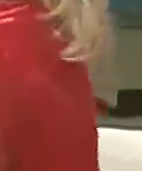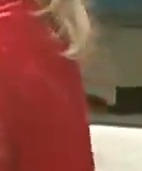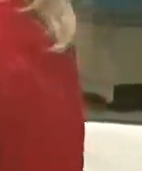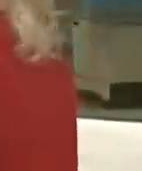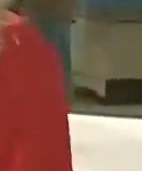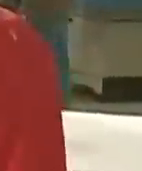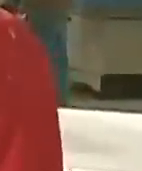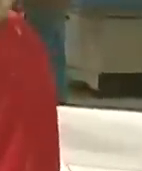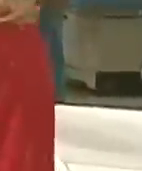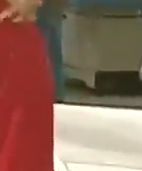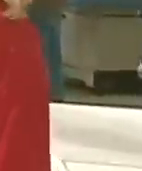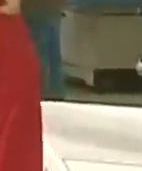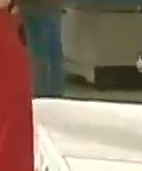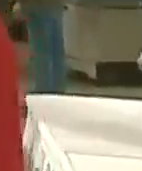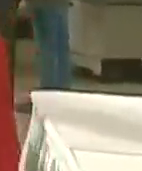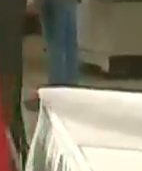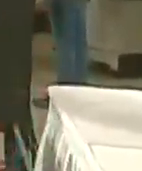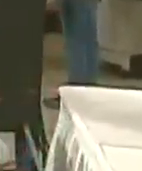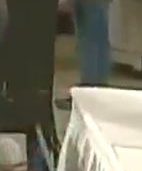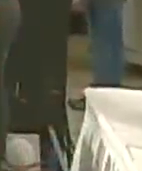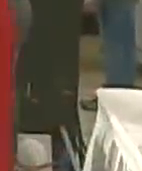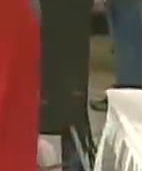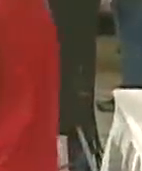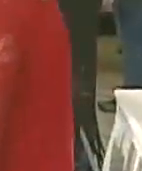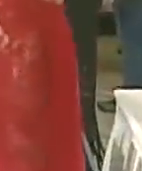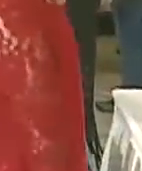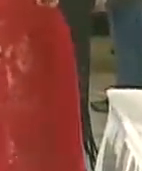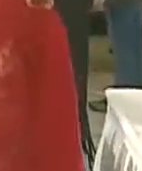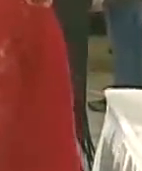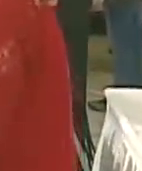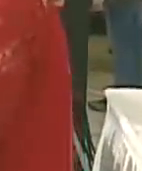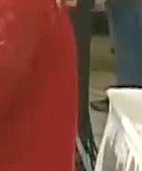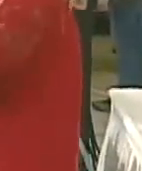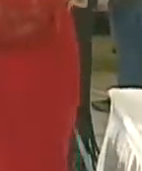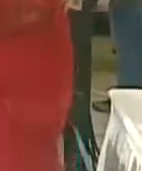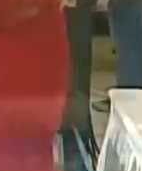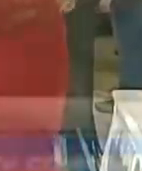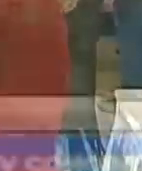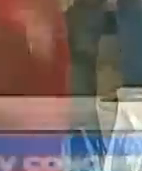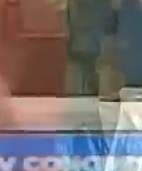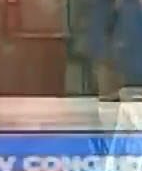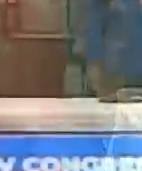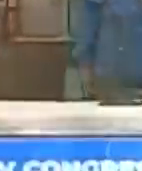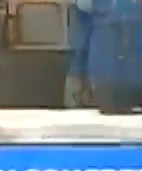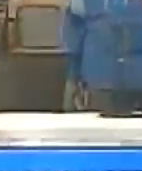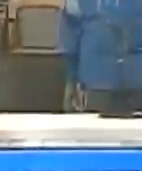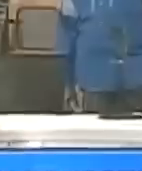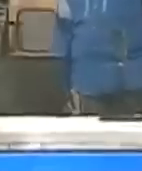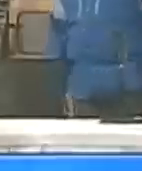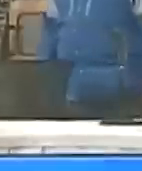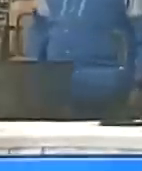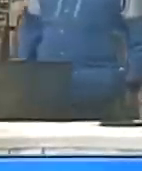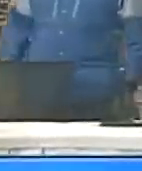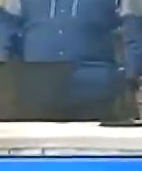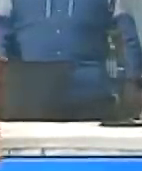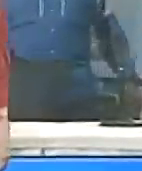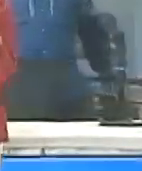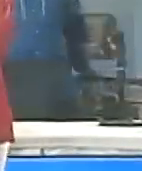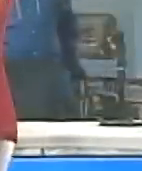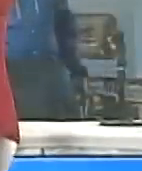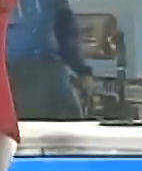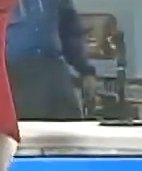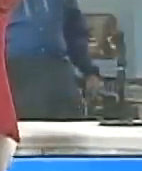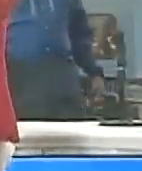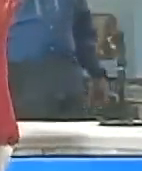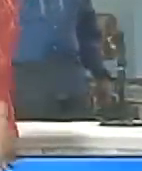Además, adelantó que realizará una sesión práctica con propuestas que se estaban debatiendo el cuarto congreso de los